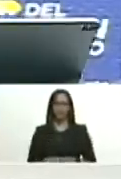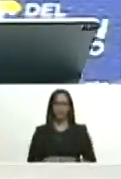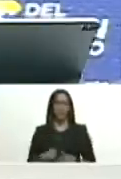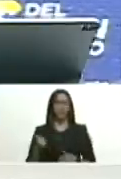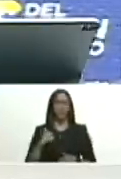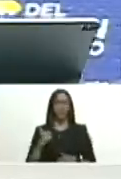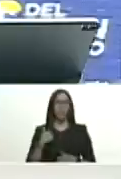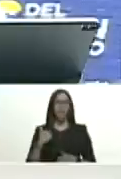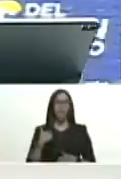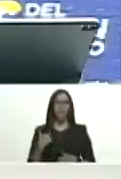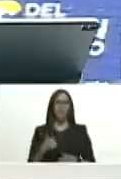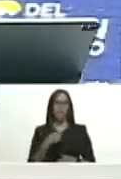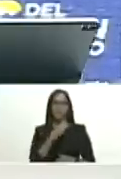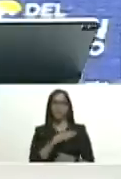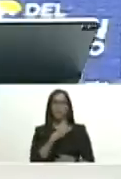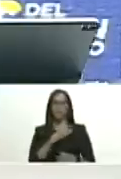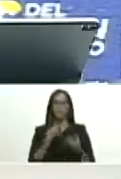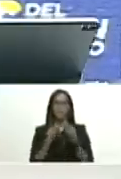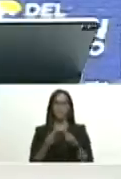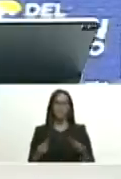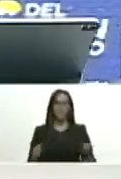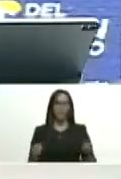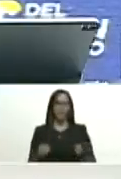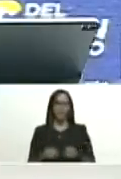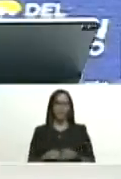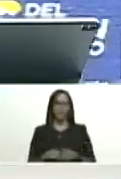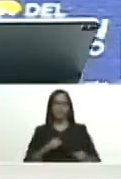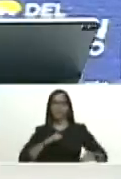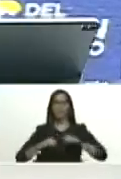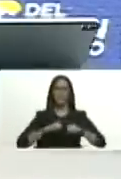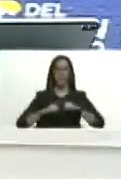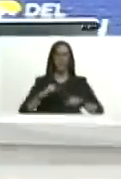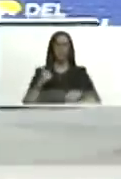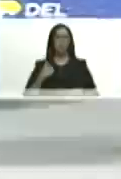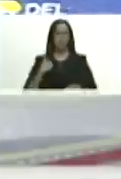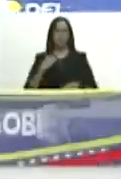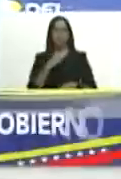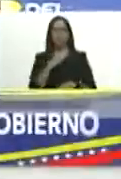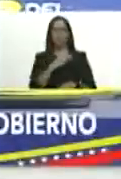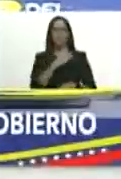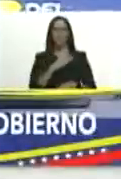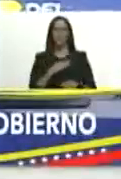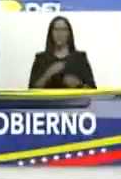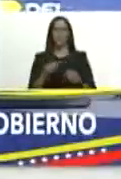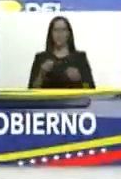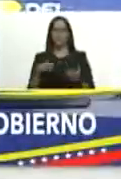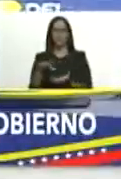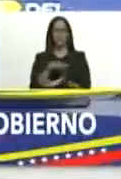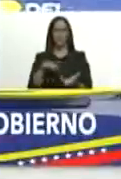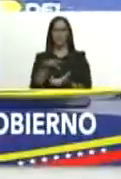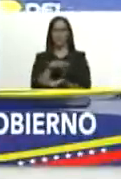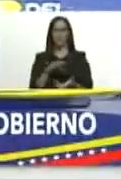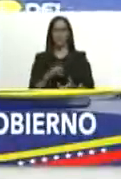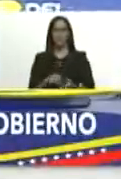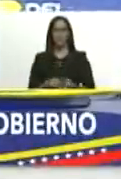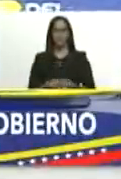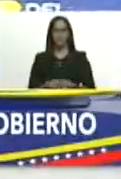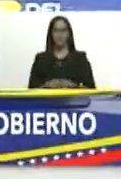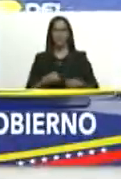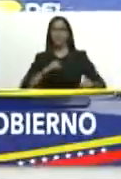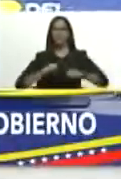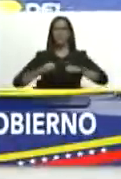cualquier visión disolvente, sacudir cualquier visión dispersa,